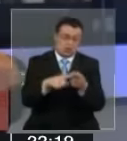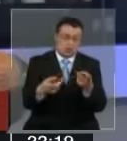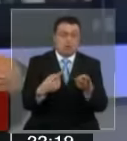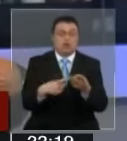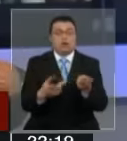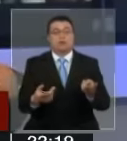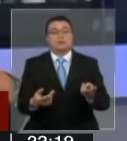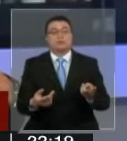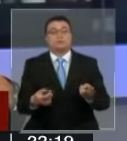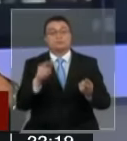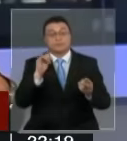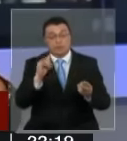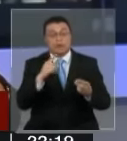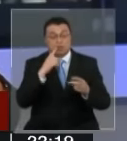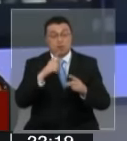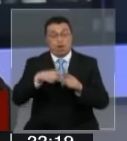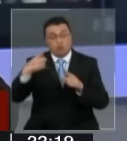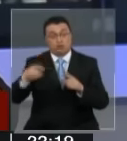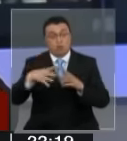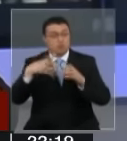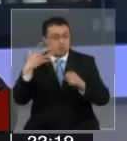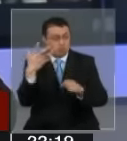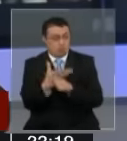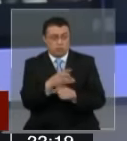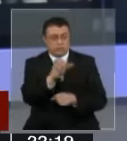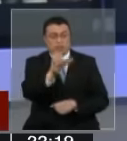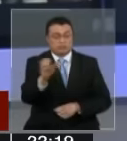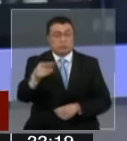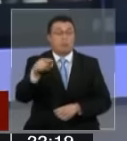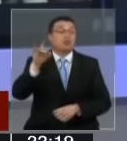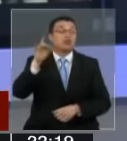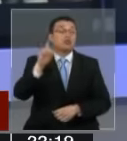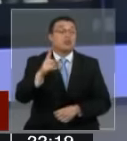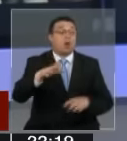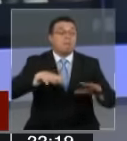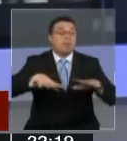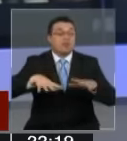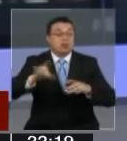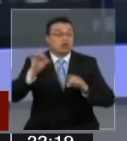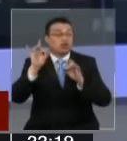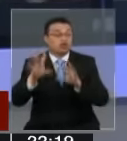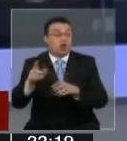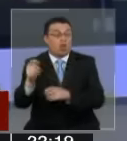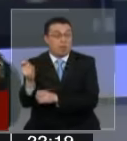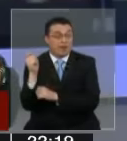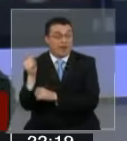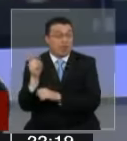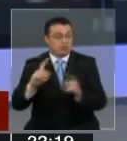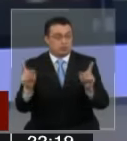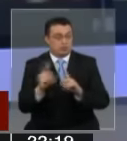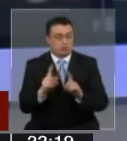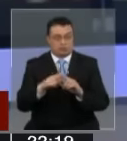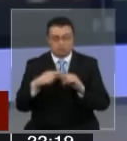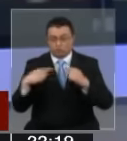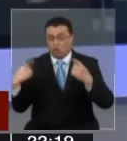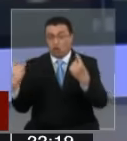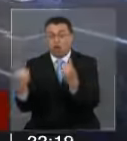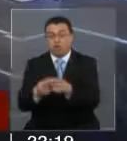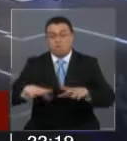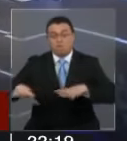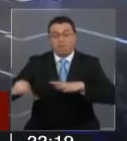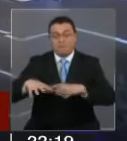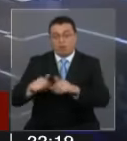por lo tanto incluye a mucha gente. O sea, este no es un movimiento de solo pescadores, sino que hay todo un movimiento